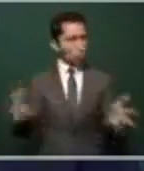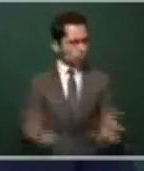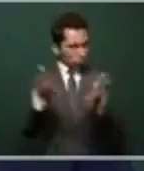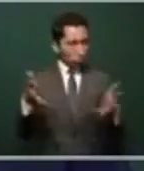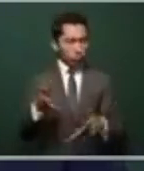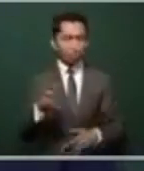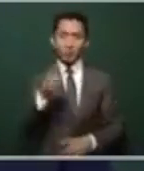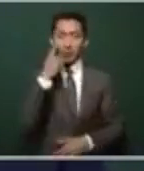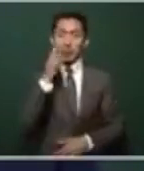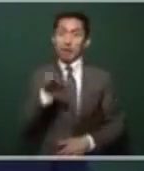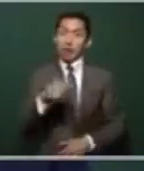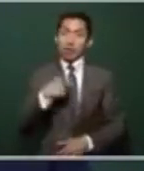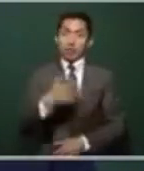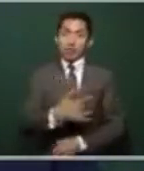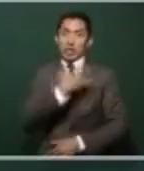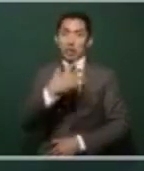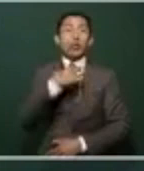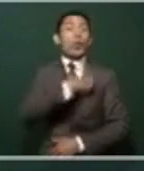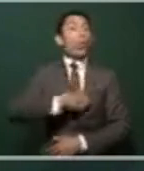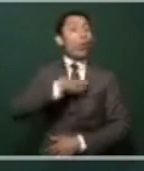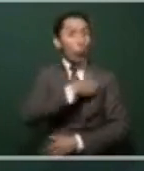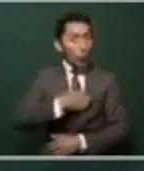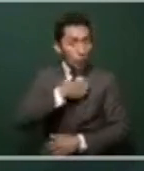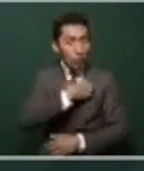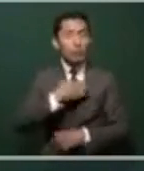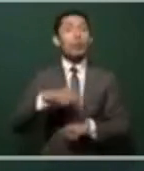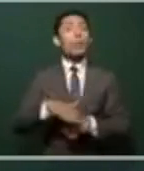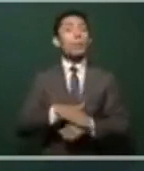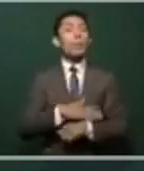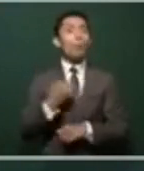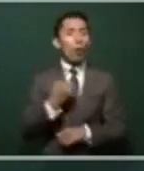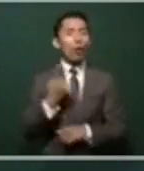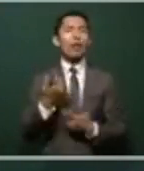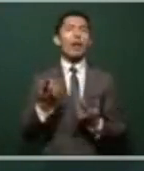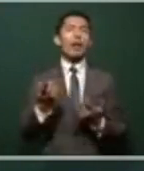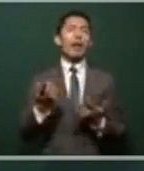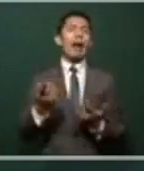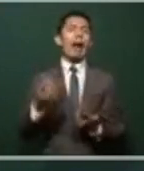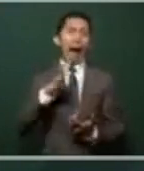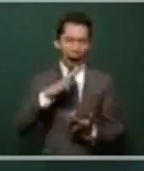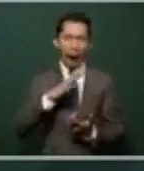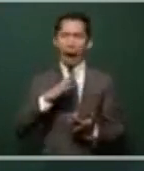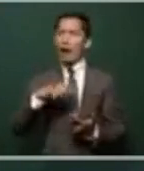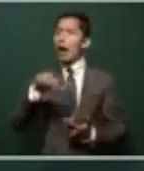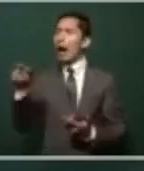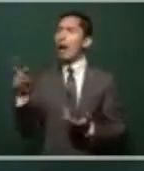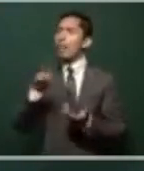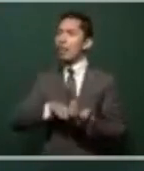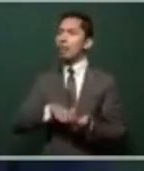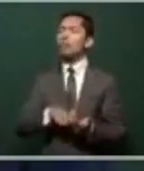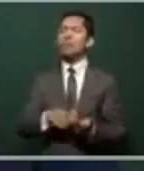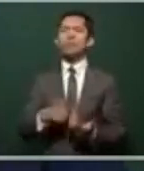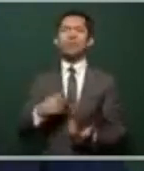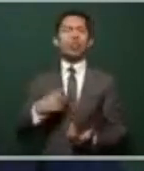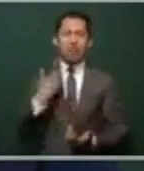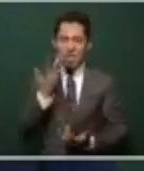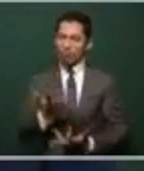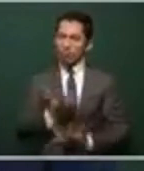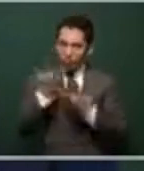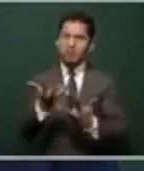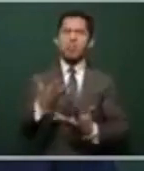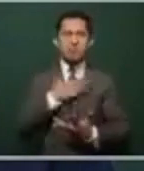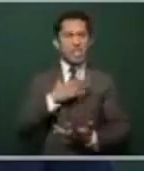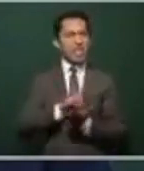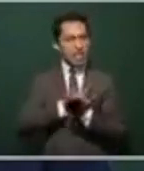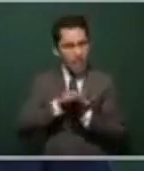porque hay deseos de la gente de ejercer sus derechos a